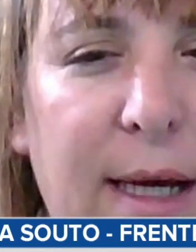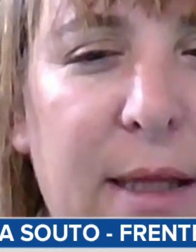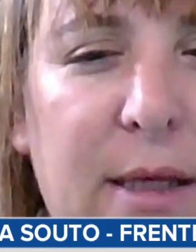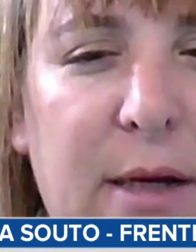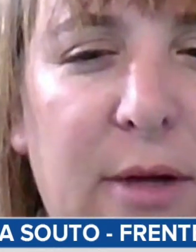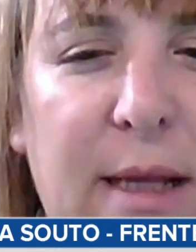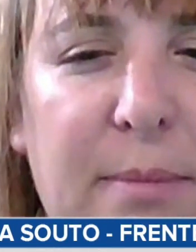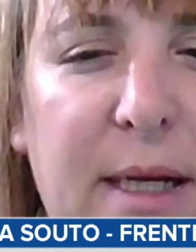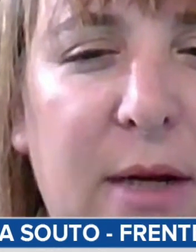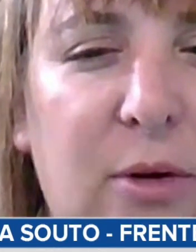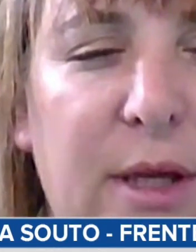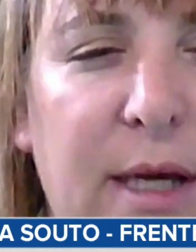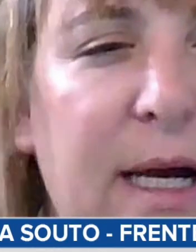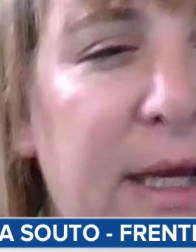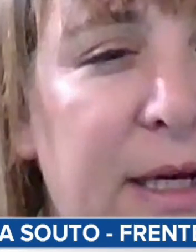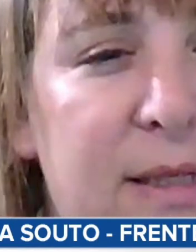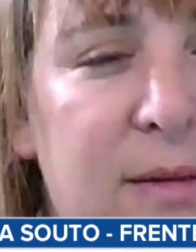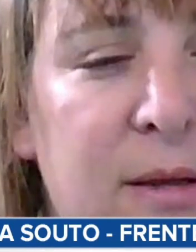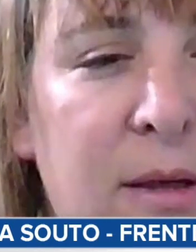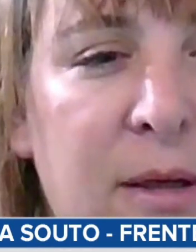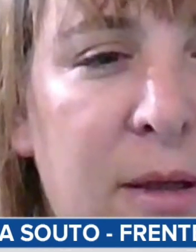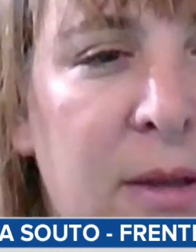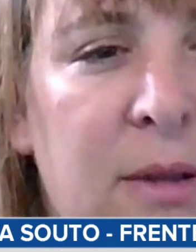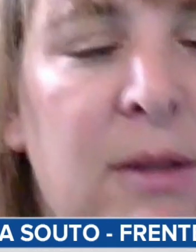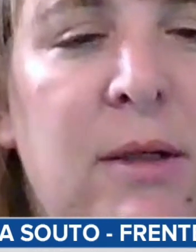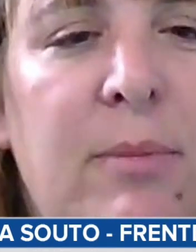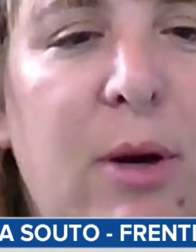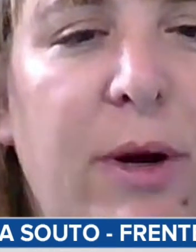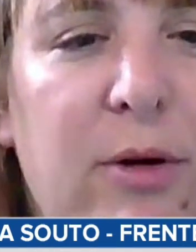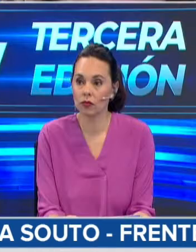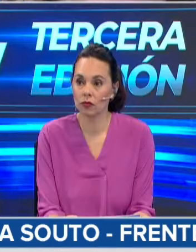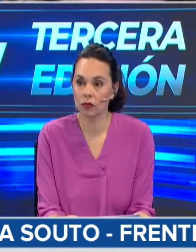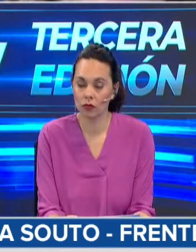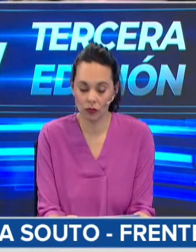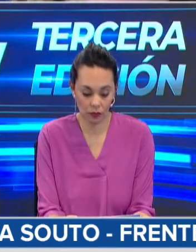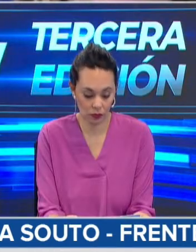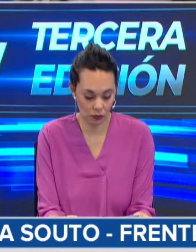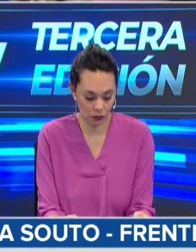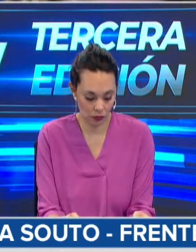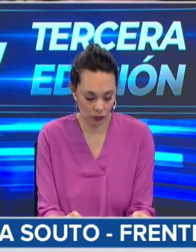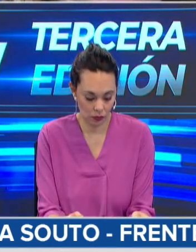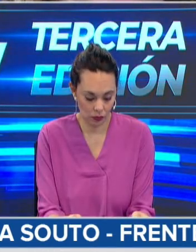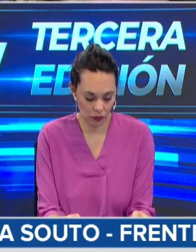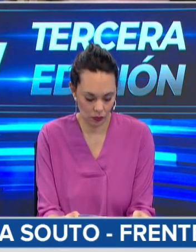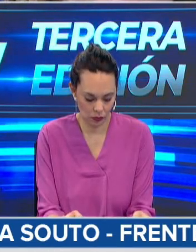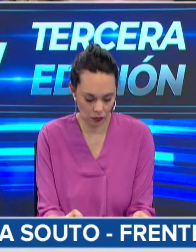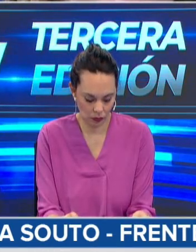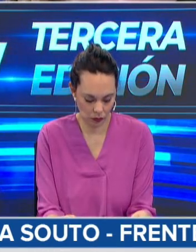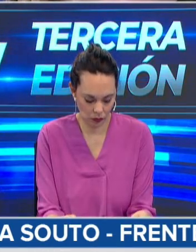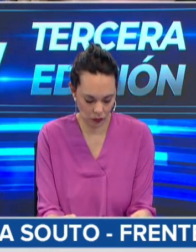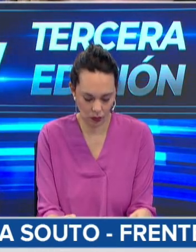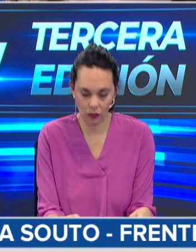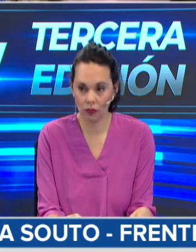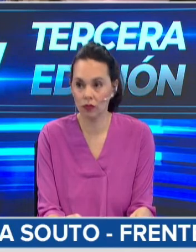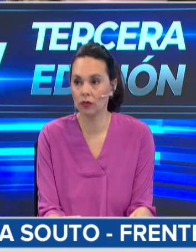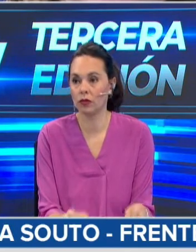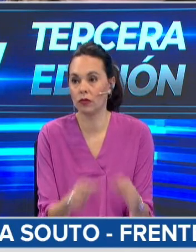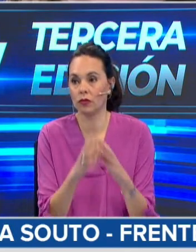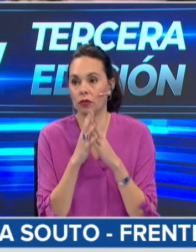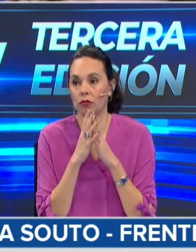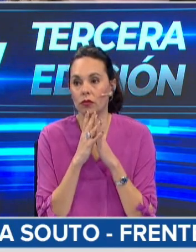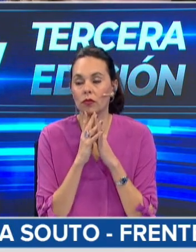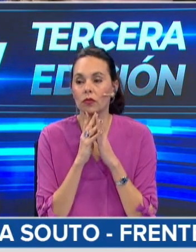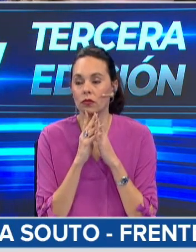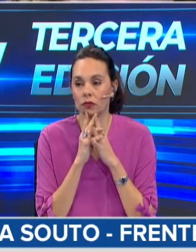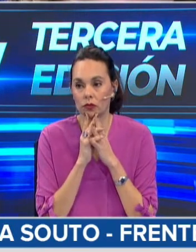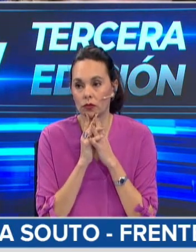conectar igualdad y creo que también algo de ajedrez. Pero bueno, no creo que no se juntó el quórum necesario, así que supongo que